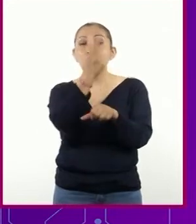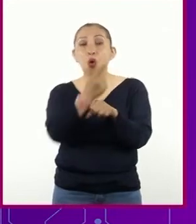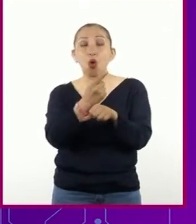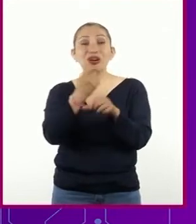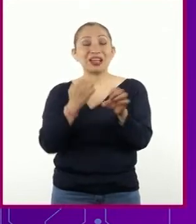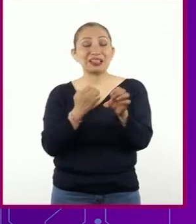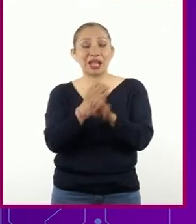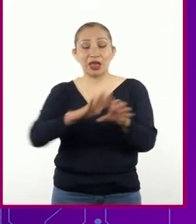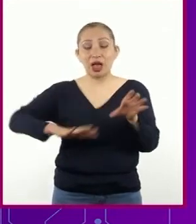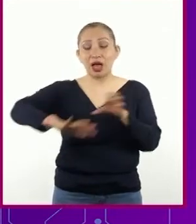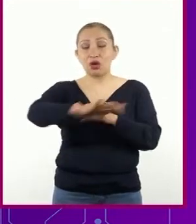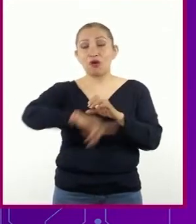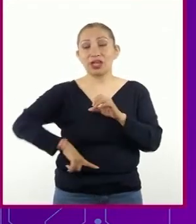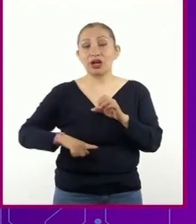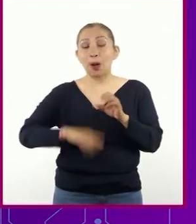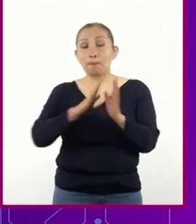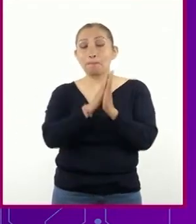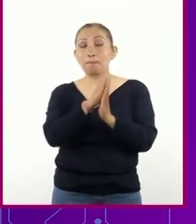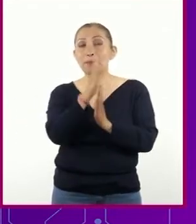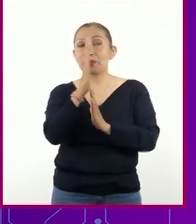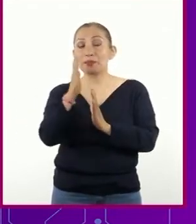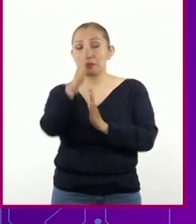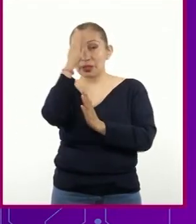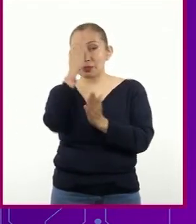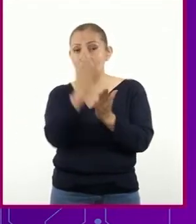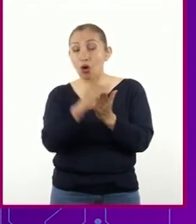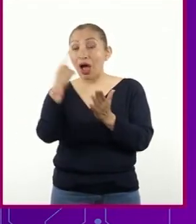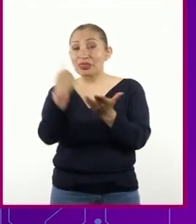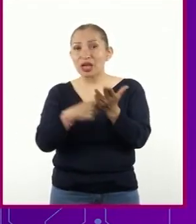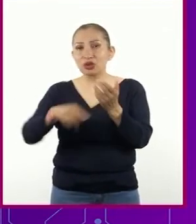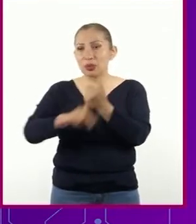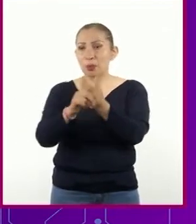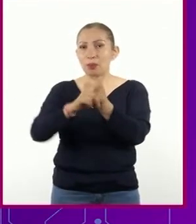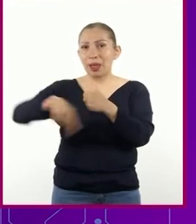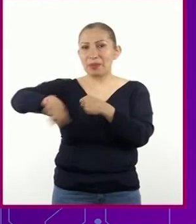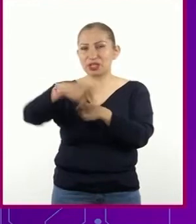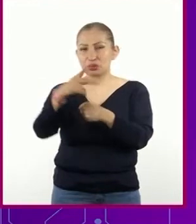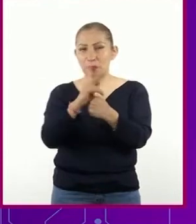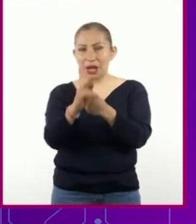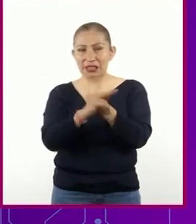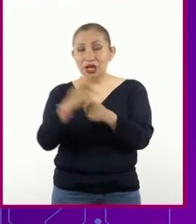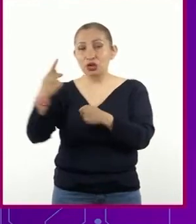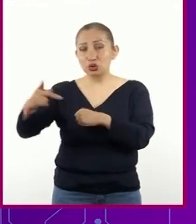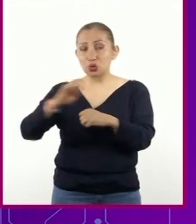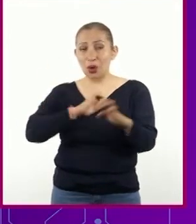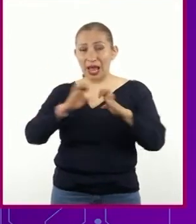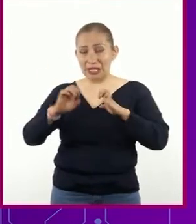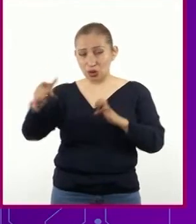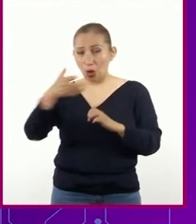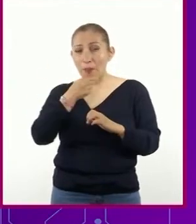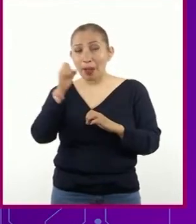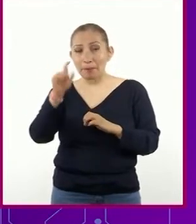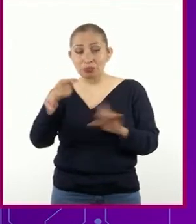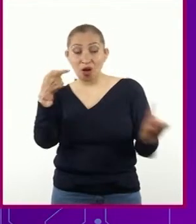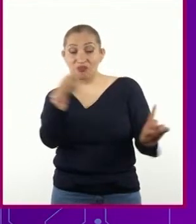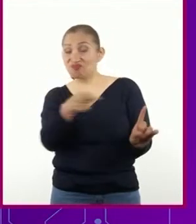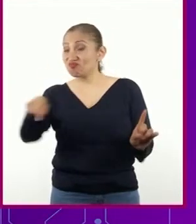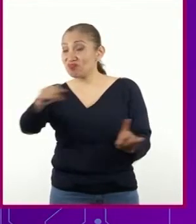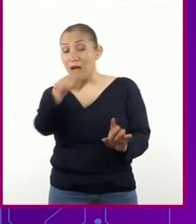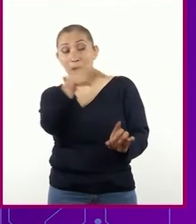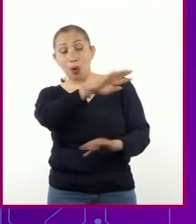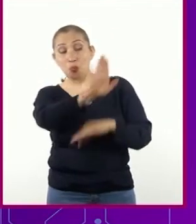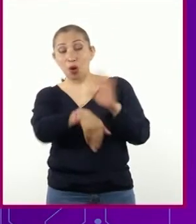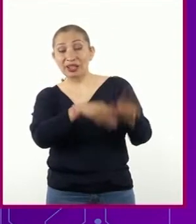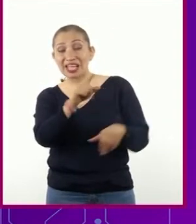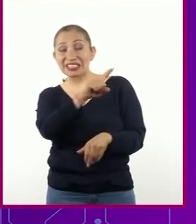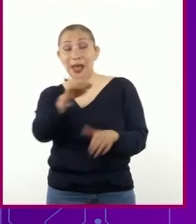Estado bíblico en medio de los conflictos internos de su nación. El ejército de Onwen ha sido señalado por la muerte de